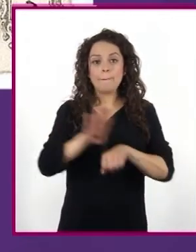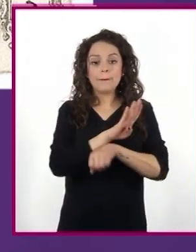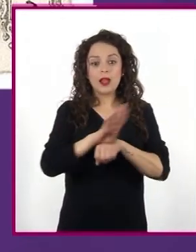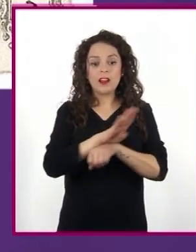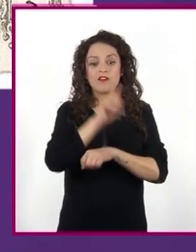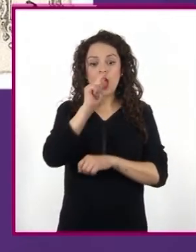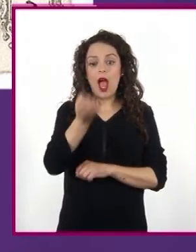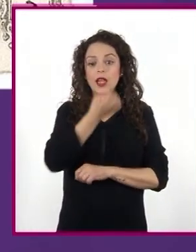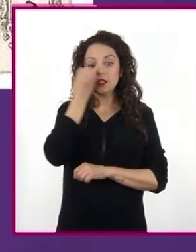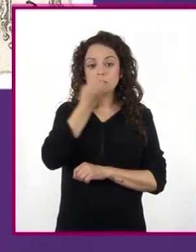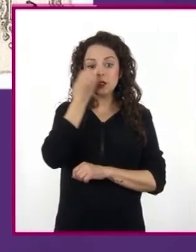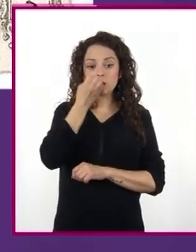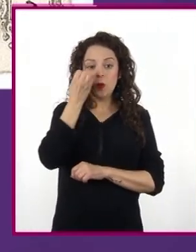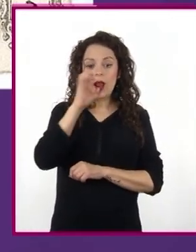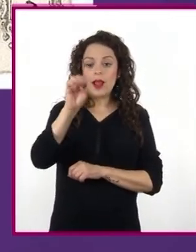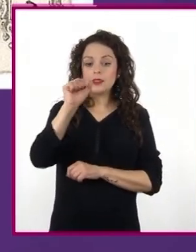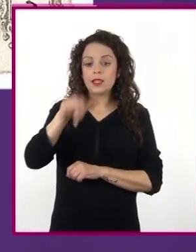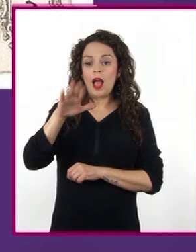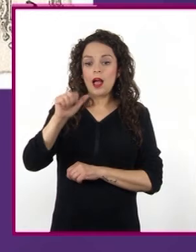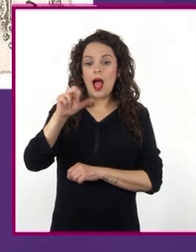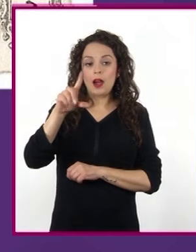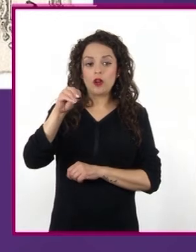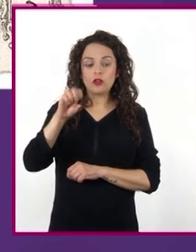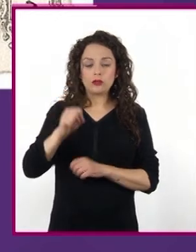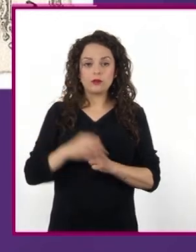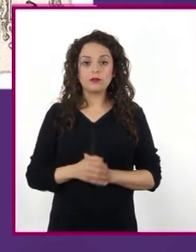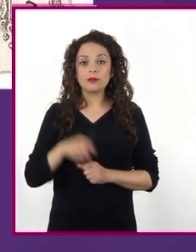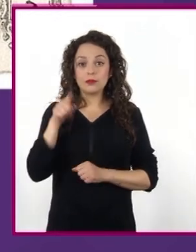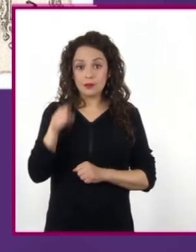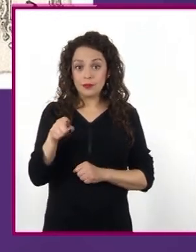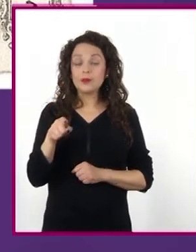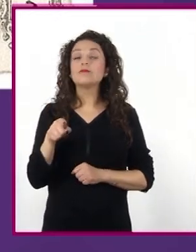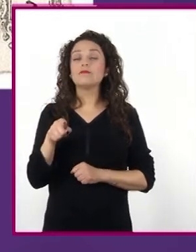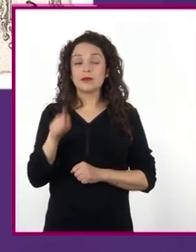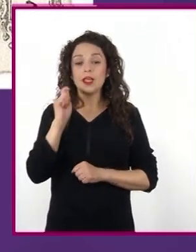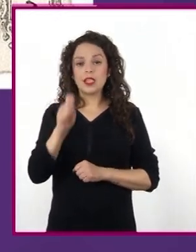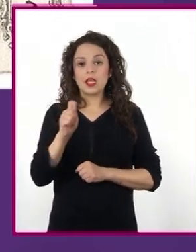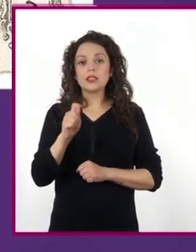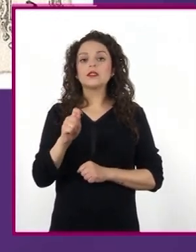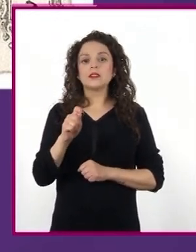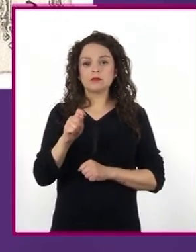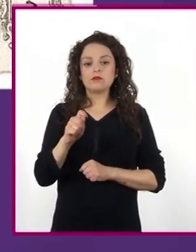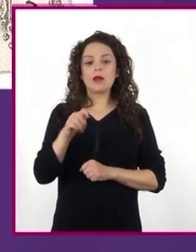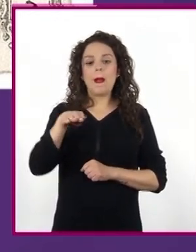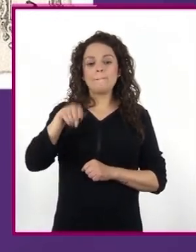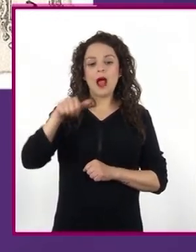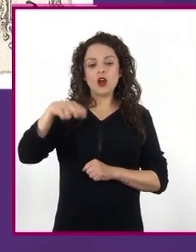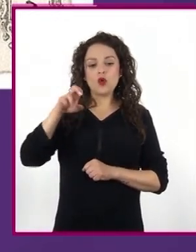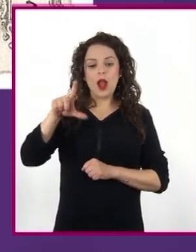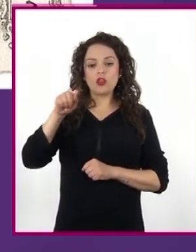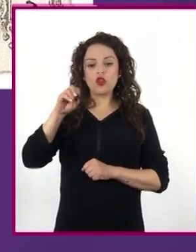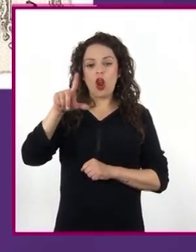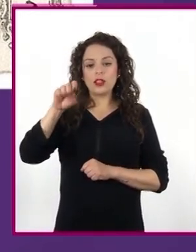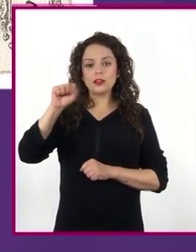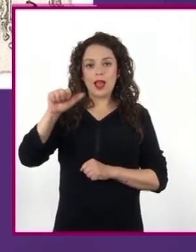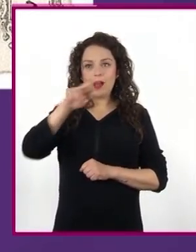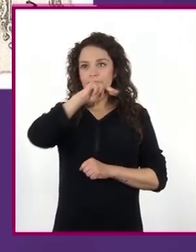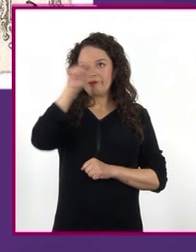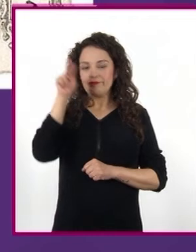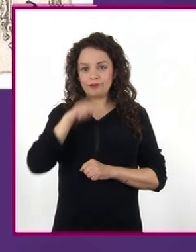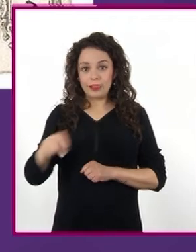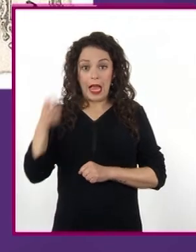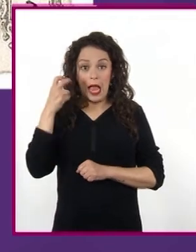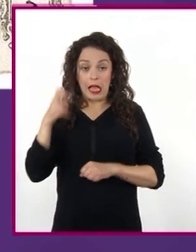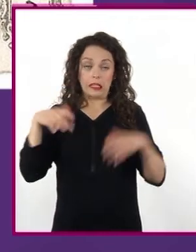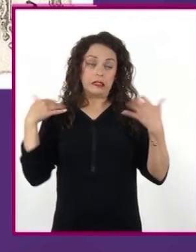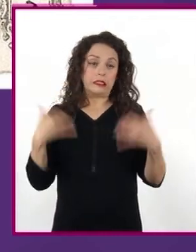de las Nobles Artes de San Carlos, en la que se destacó por sus obras Manuel Tolsá. Dicha institución se